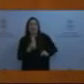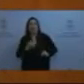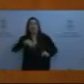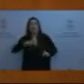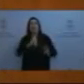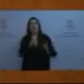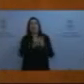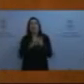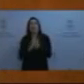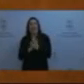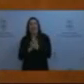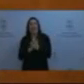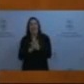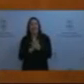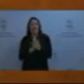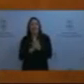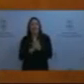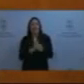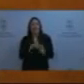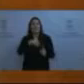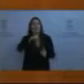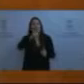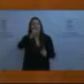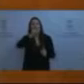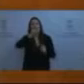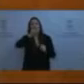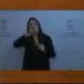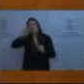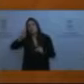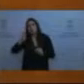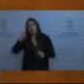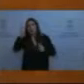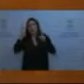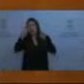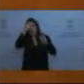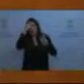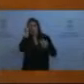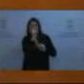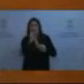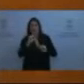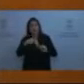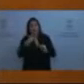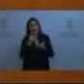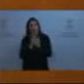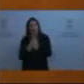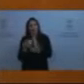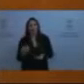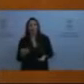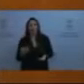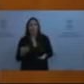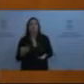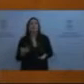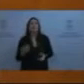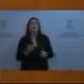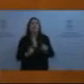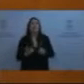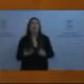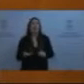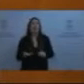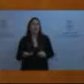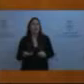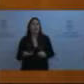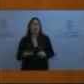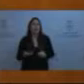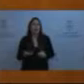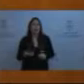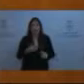indemnizar el sacrificio de 1.122, en concreto, animales enfermos. Pero ¿sabe cuál es el problema, señora consejera?